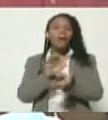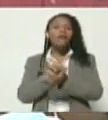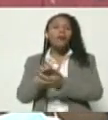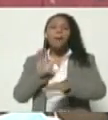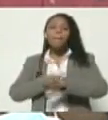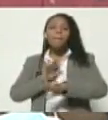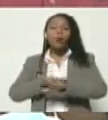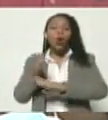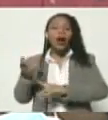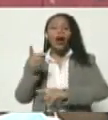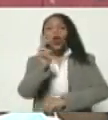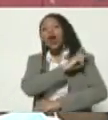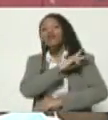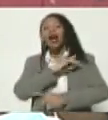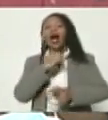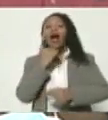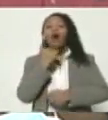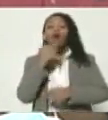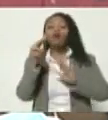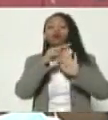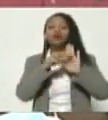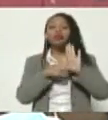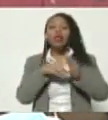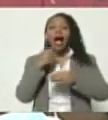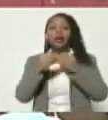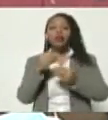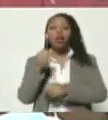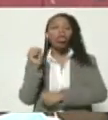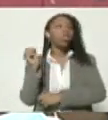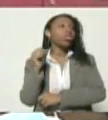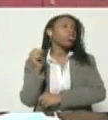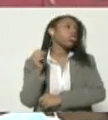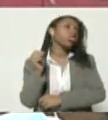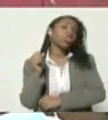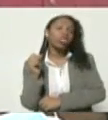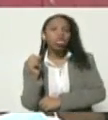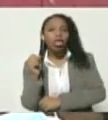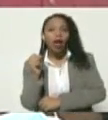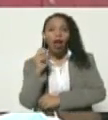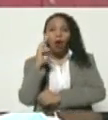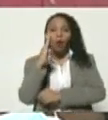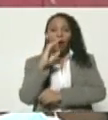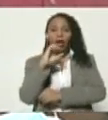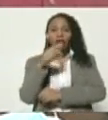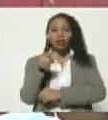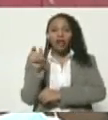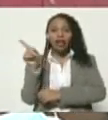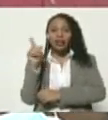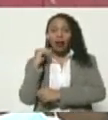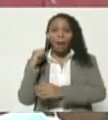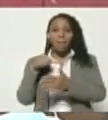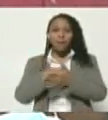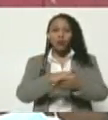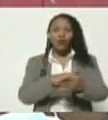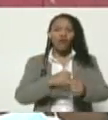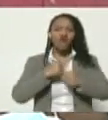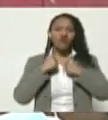porque los jefes en algún nivel se han distraído. Y las VC tienen un ritmo arrollador,